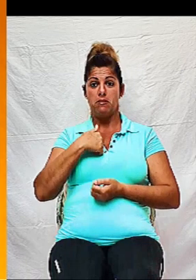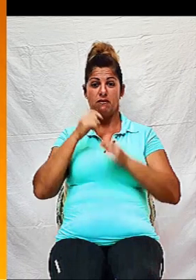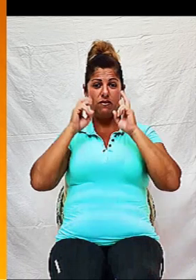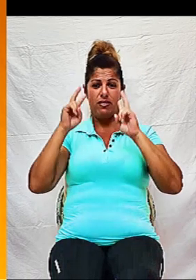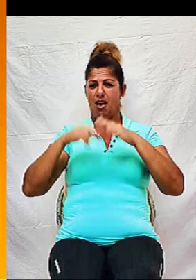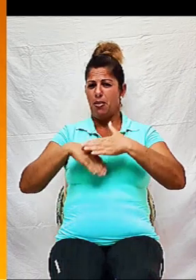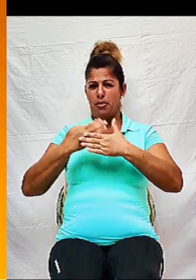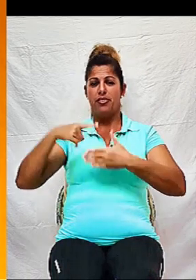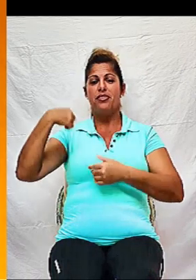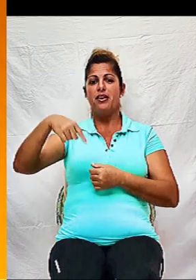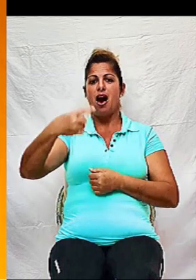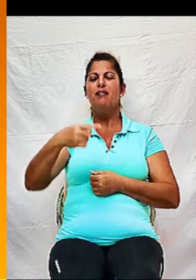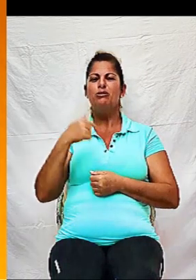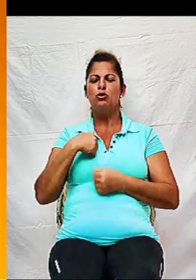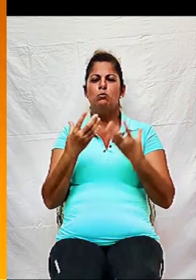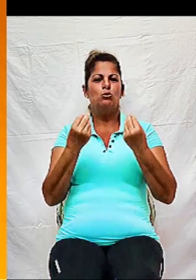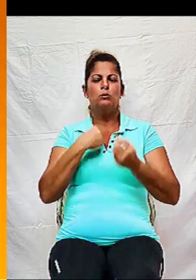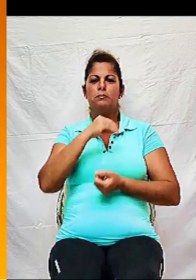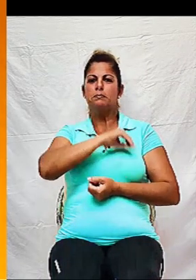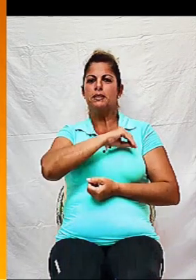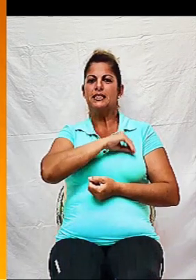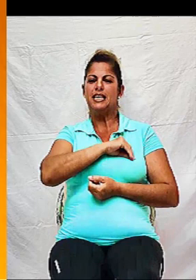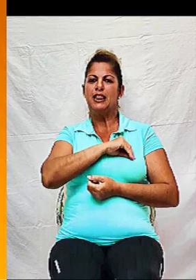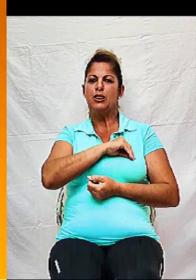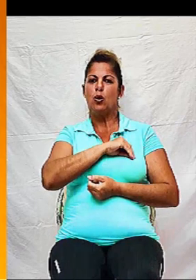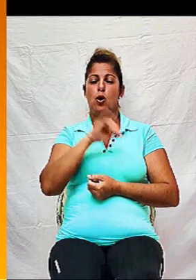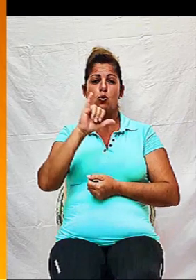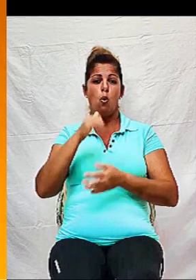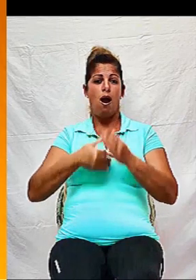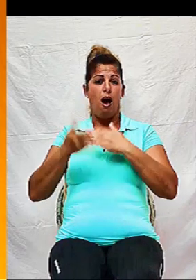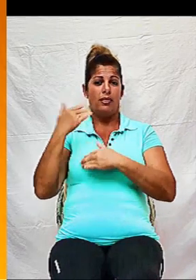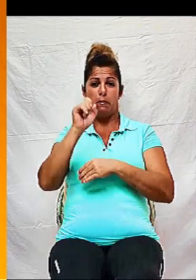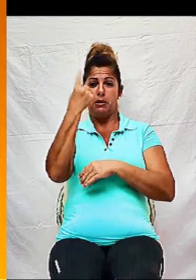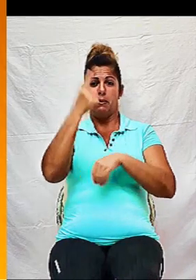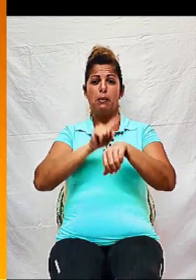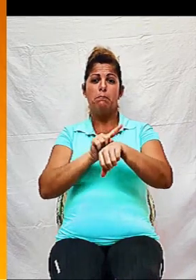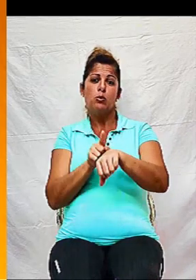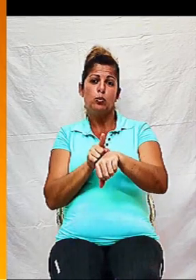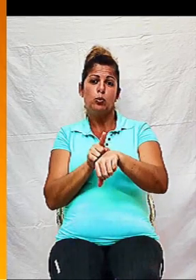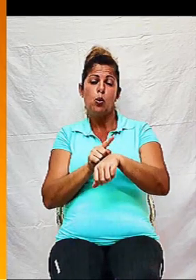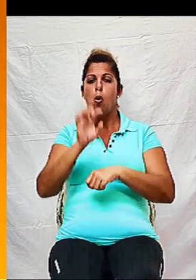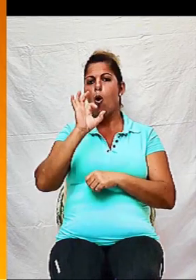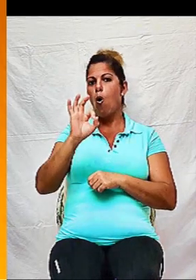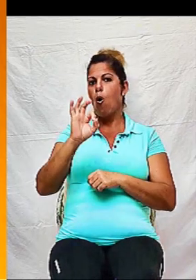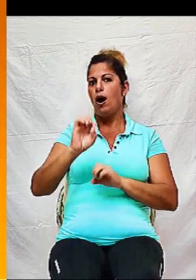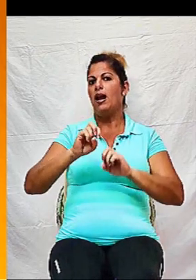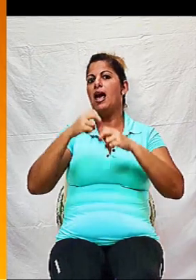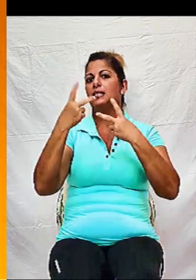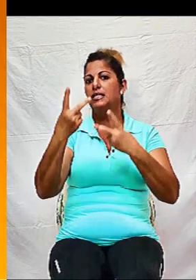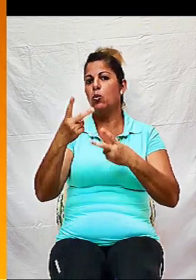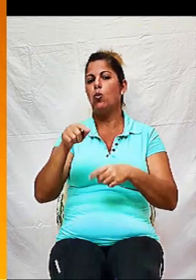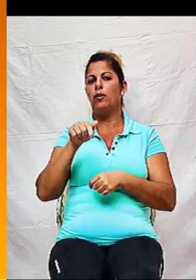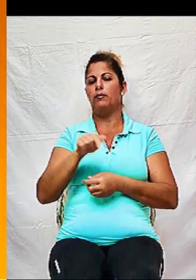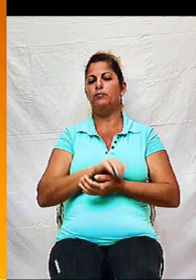En mi vida cotidiana me suelo sentir como en el primer minuto o como esta segunda vez.